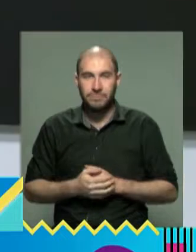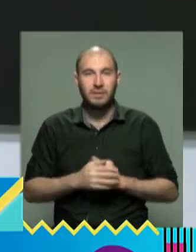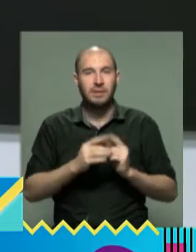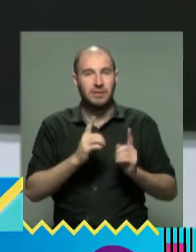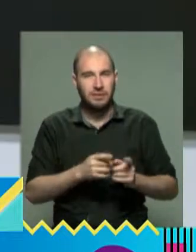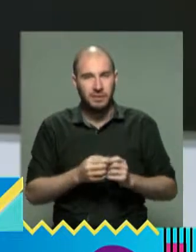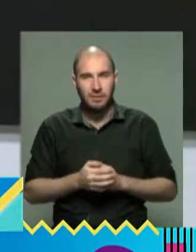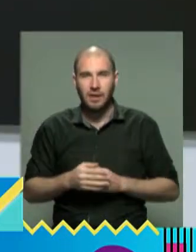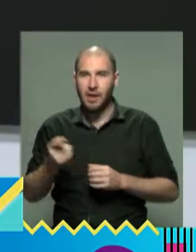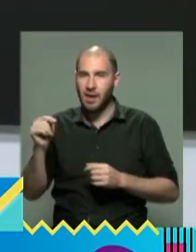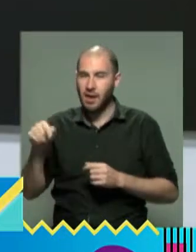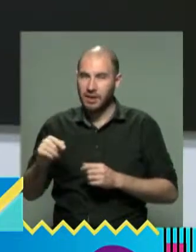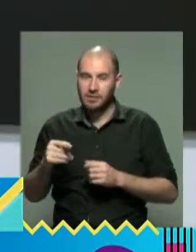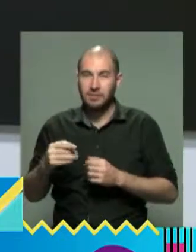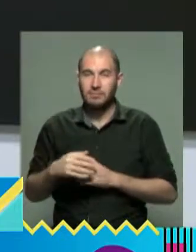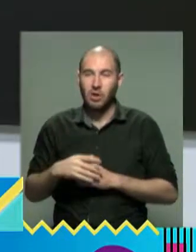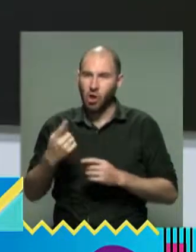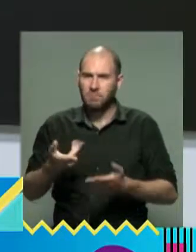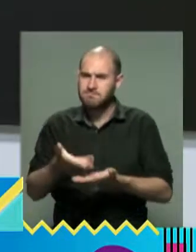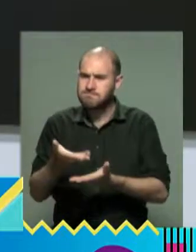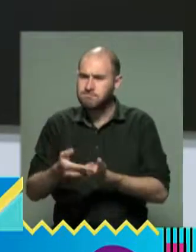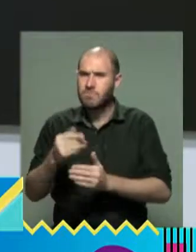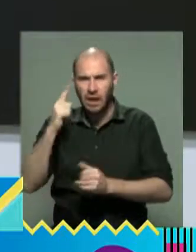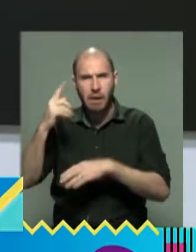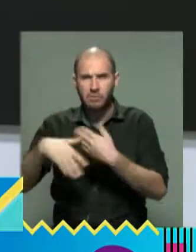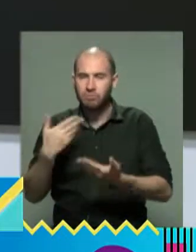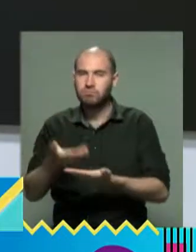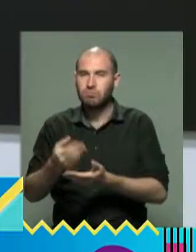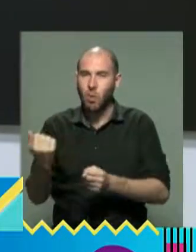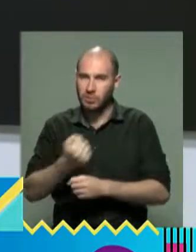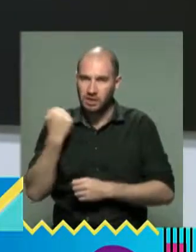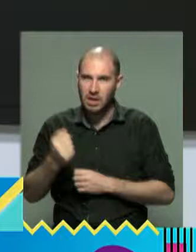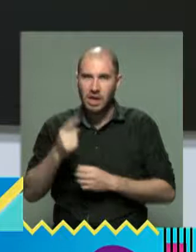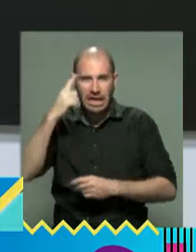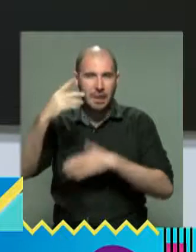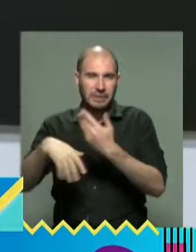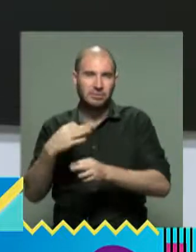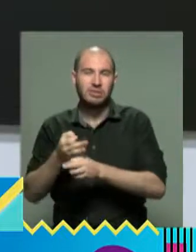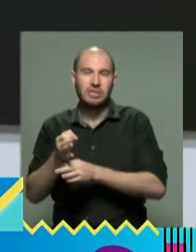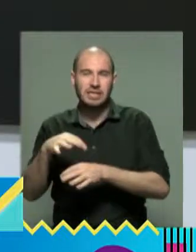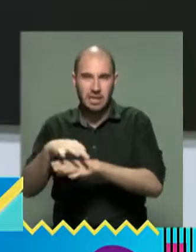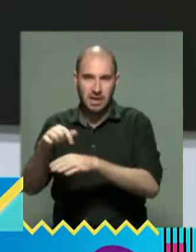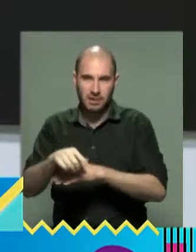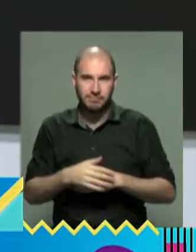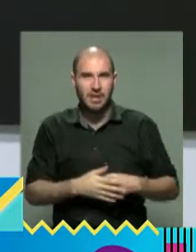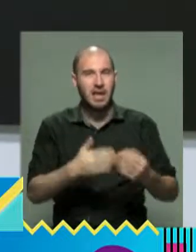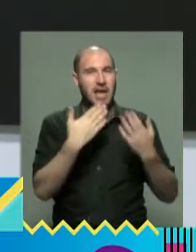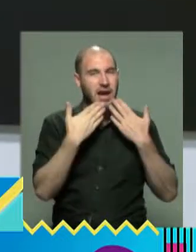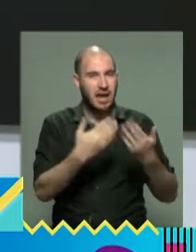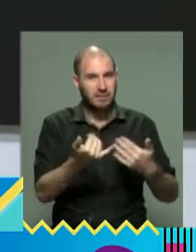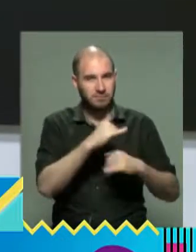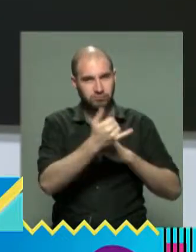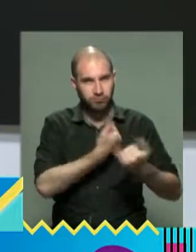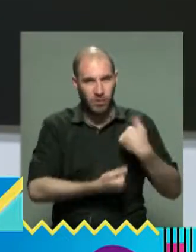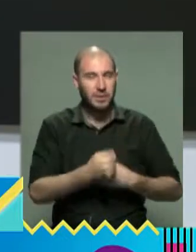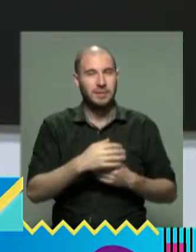Estas ¿no? formaciones Básicamente. son muy exigentes en la escuela, Tal cual. Pablo. en la formación del guía. Perfecto, muchísimas gracias por esta